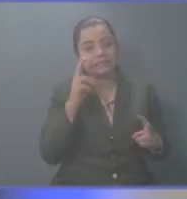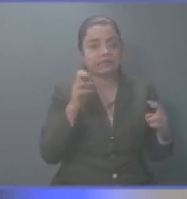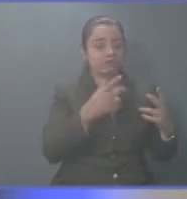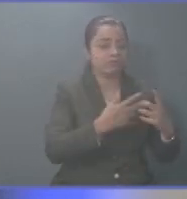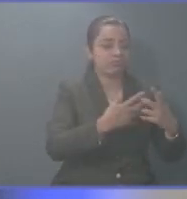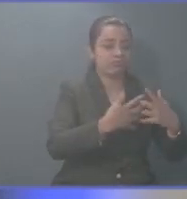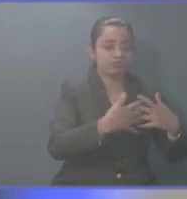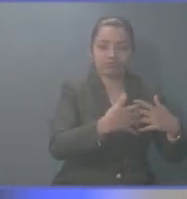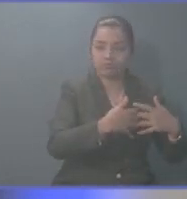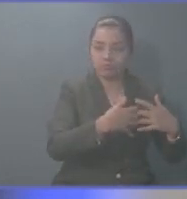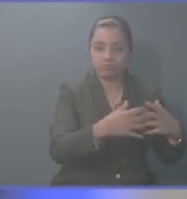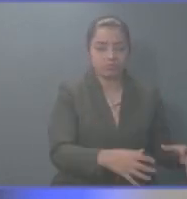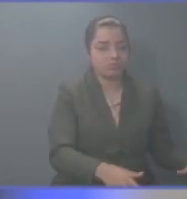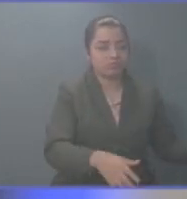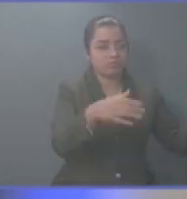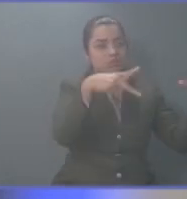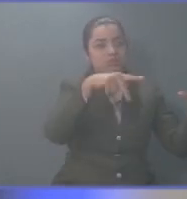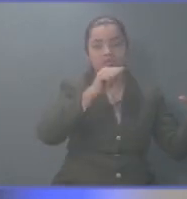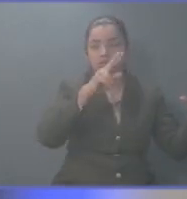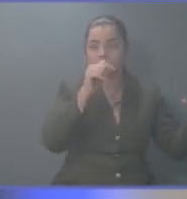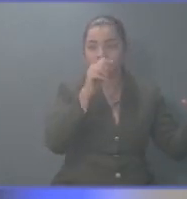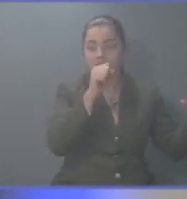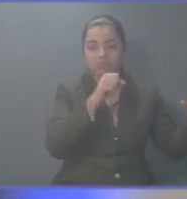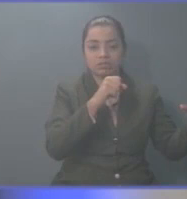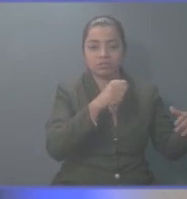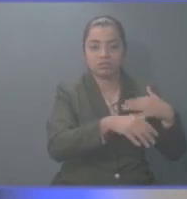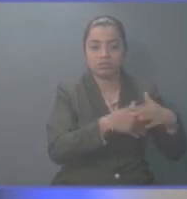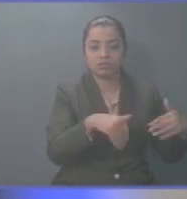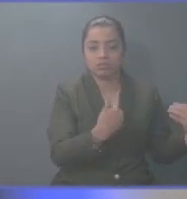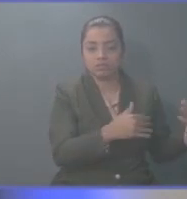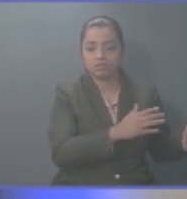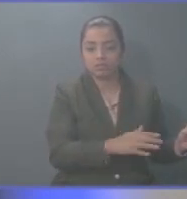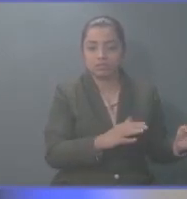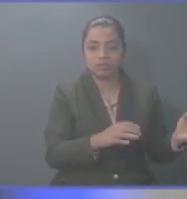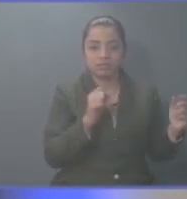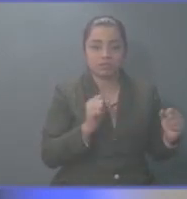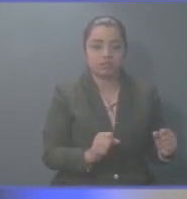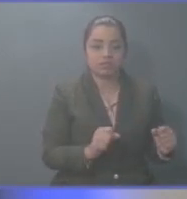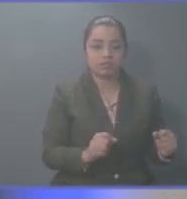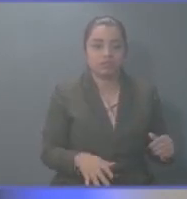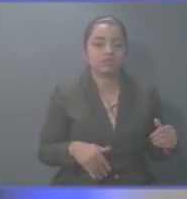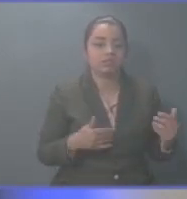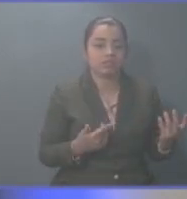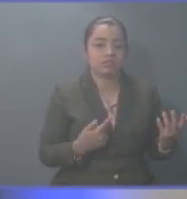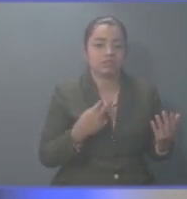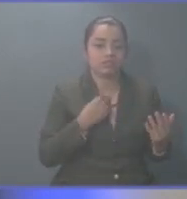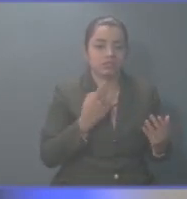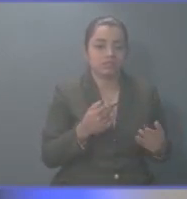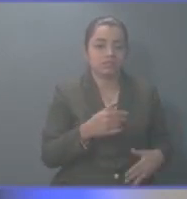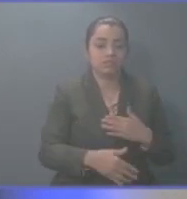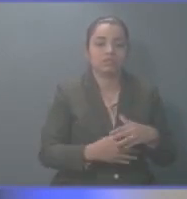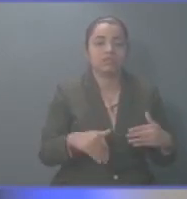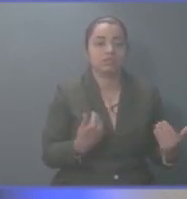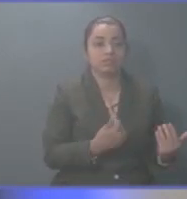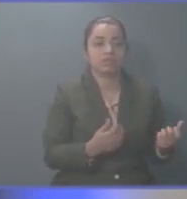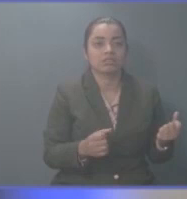es una planta que data de allá por 1990 y que por falta de mantenimiento puede estar a punto de colapsar, creo que hay que meterle mano